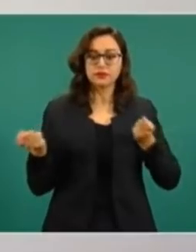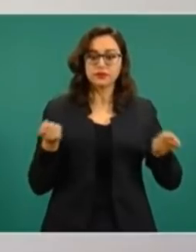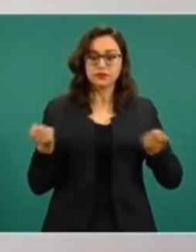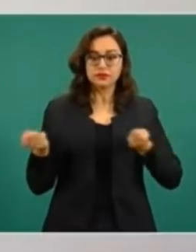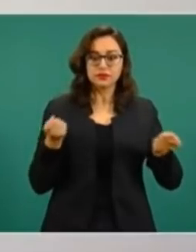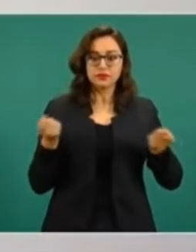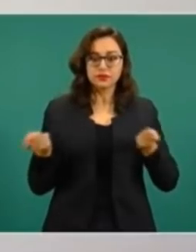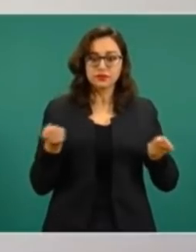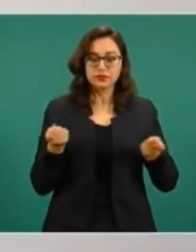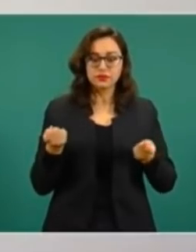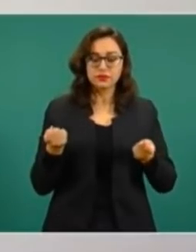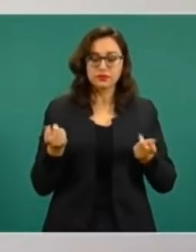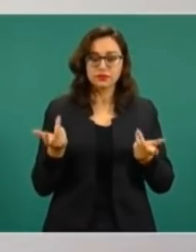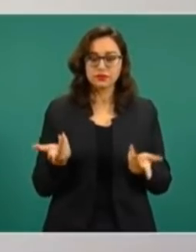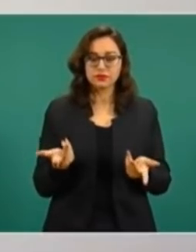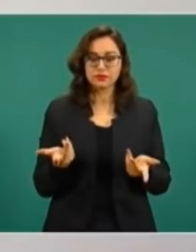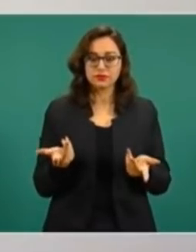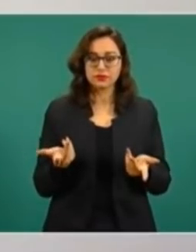sobre las armas,